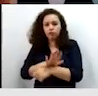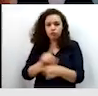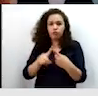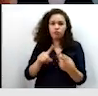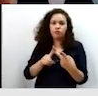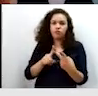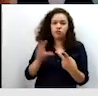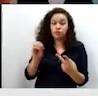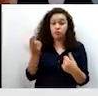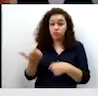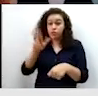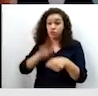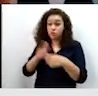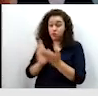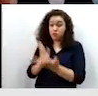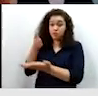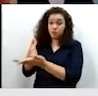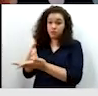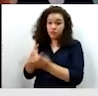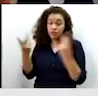a una unidad hospitalaria de forma directa.